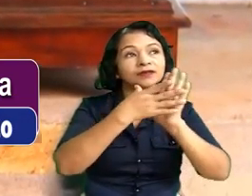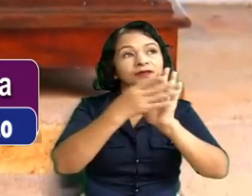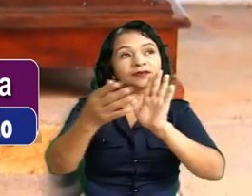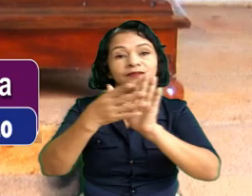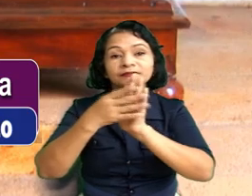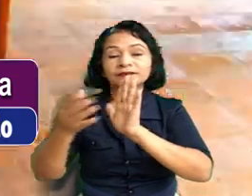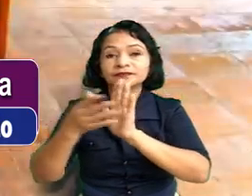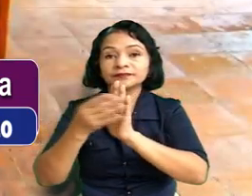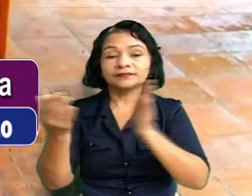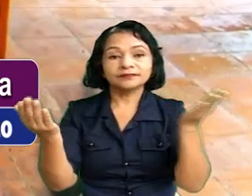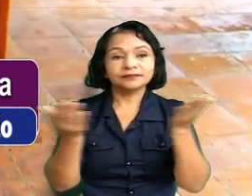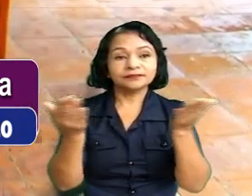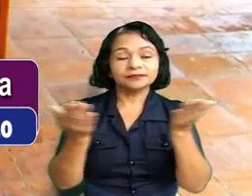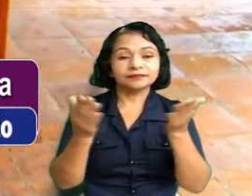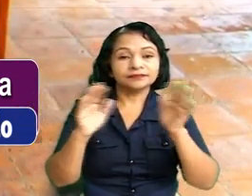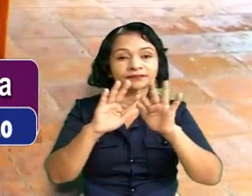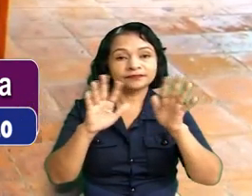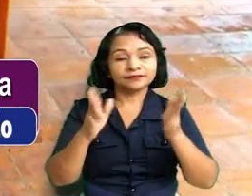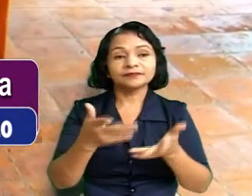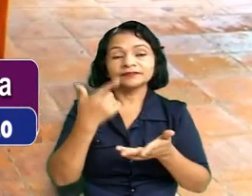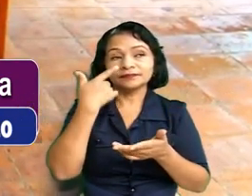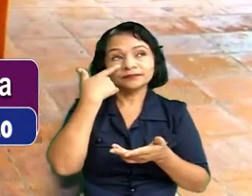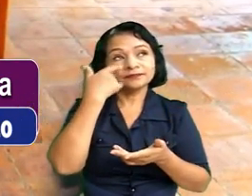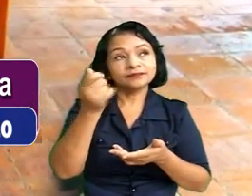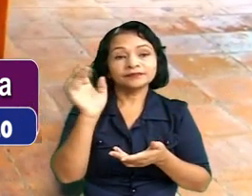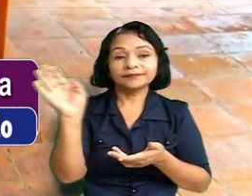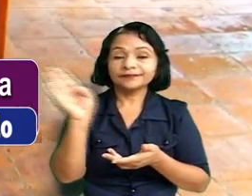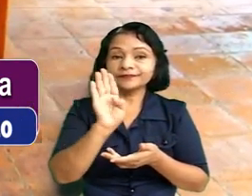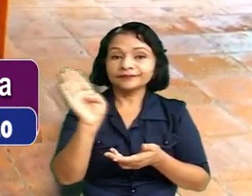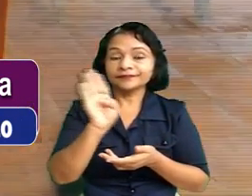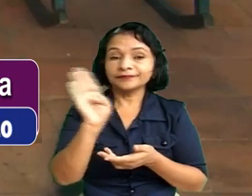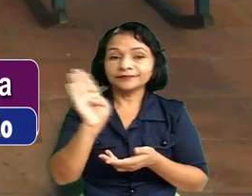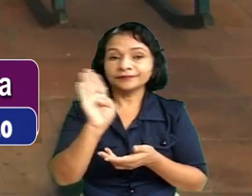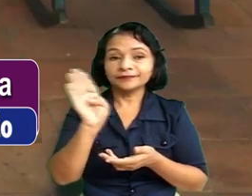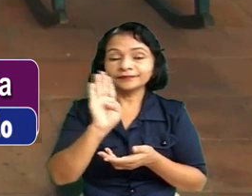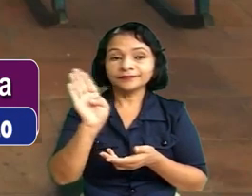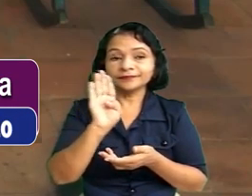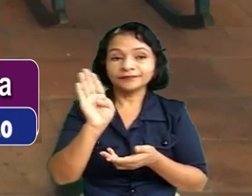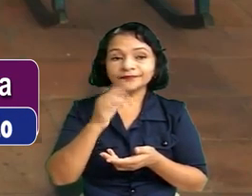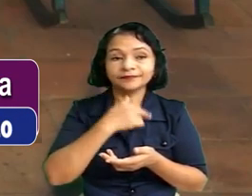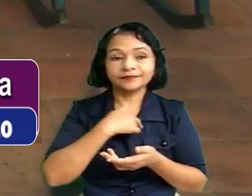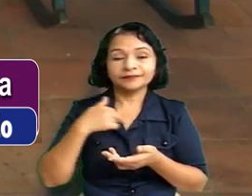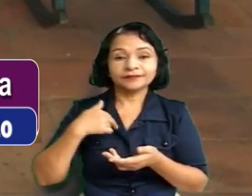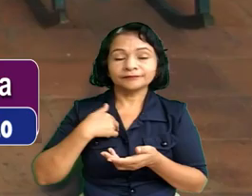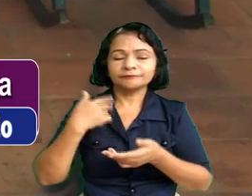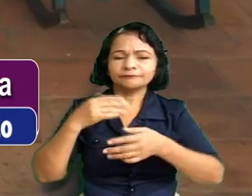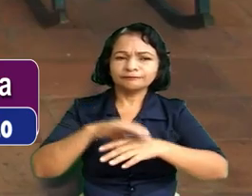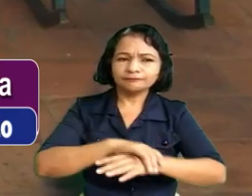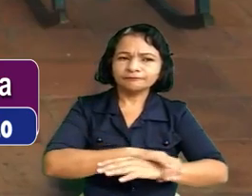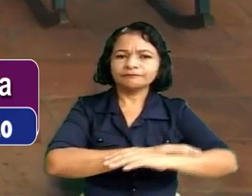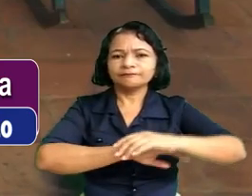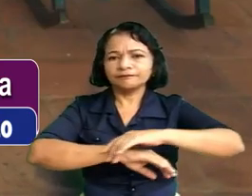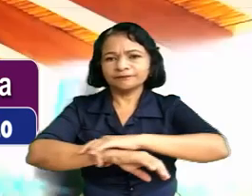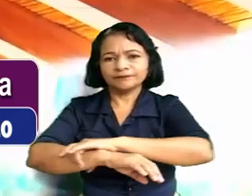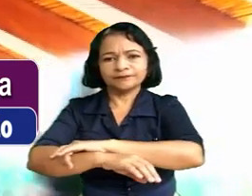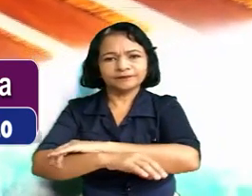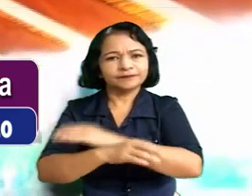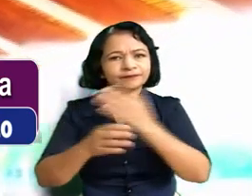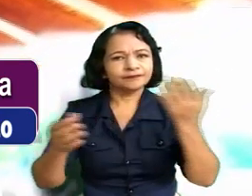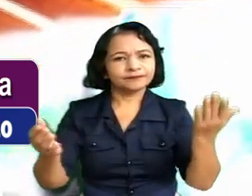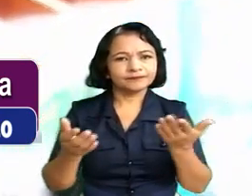sea, las va a inspirar, porque reconocer en Blanquita ese momento histórico, esa valentía, porque